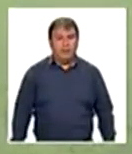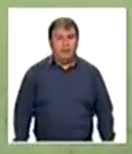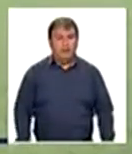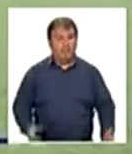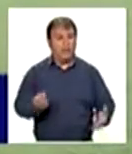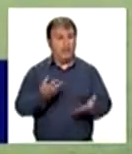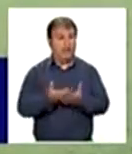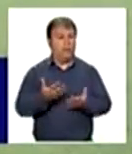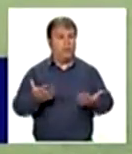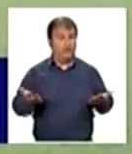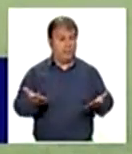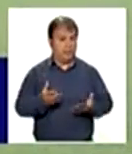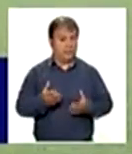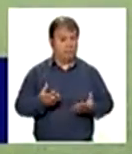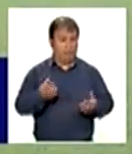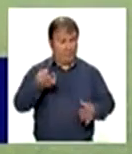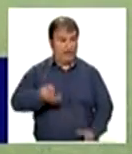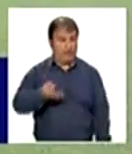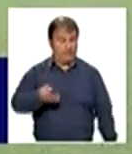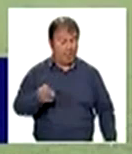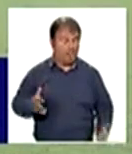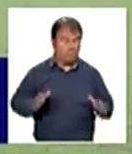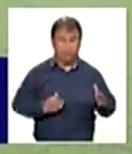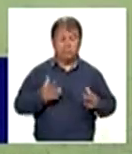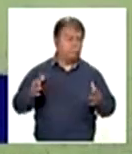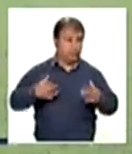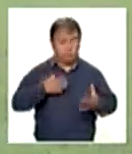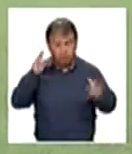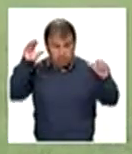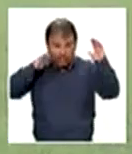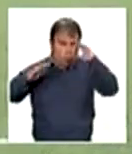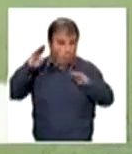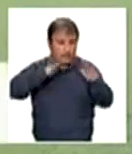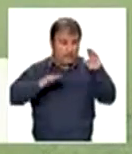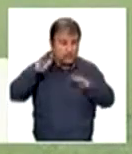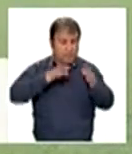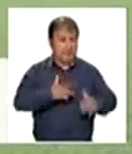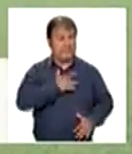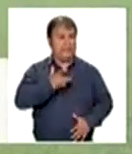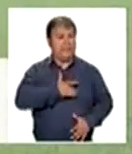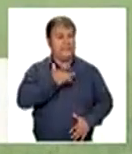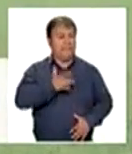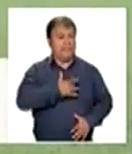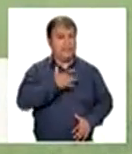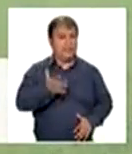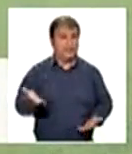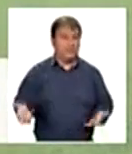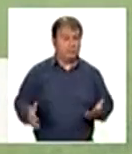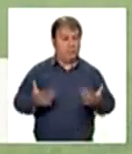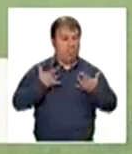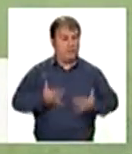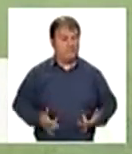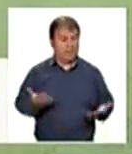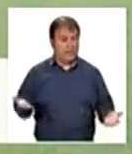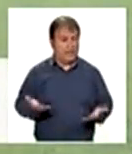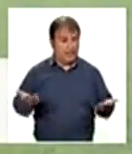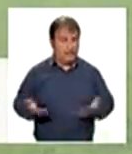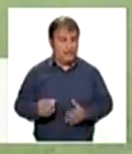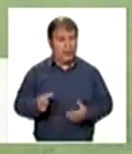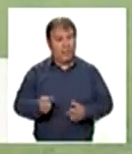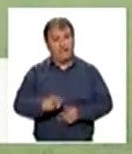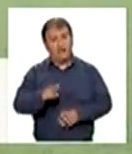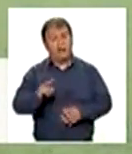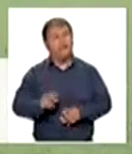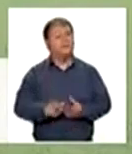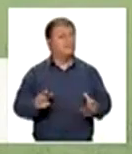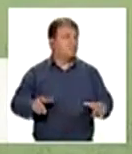¿Qué tal? ¿Cómo le va, compañeros? Efectivamente hay gran conmoción, hay una sensación, por supuesto, de tristeza aquí en la Vía Deportiva